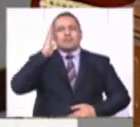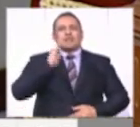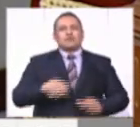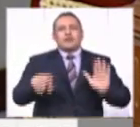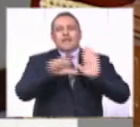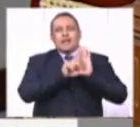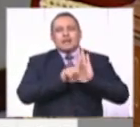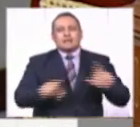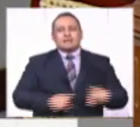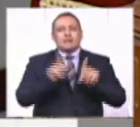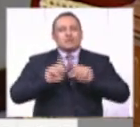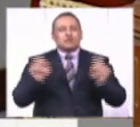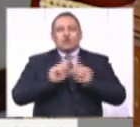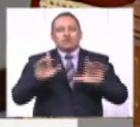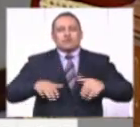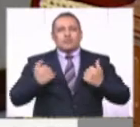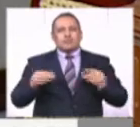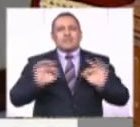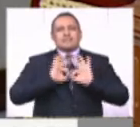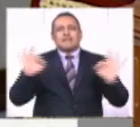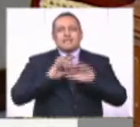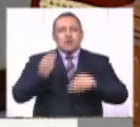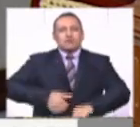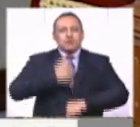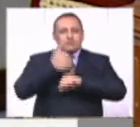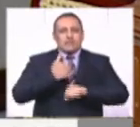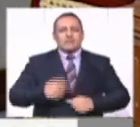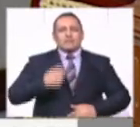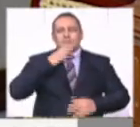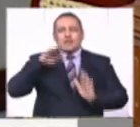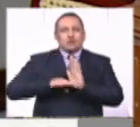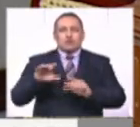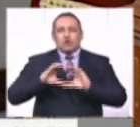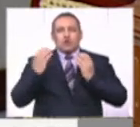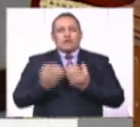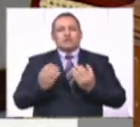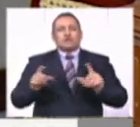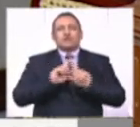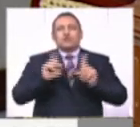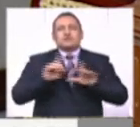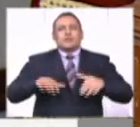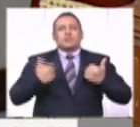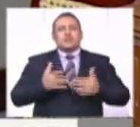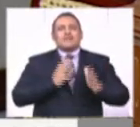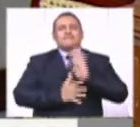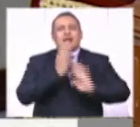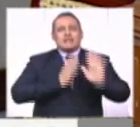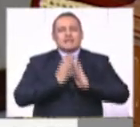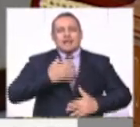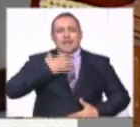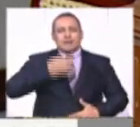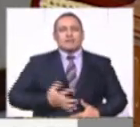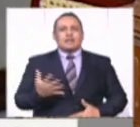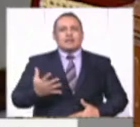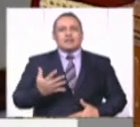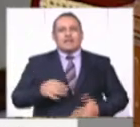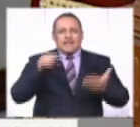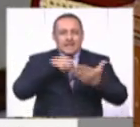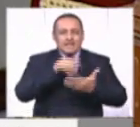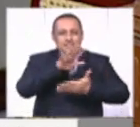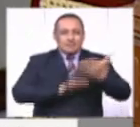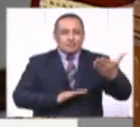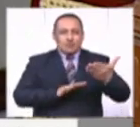jurídico absolutamente ninguna autoridad y menos el congreso puede falsear la verdad este